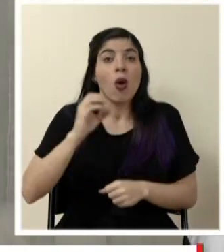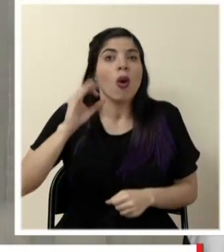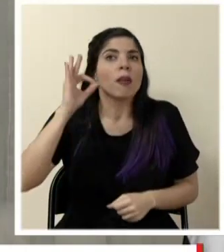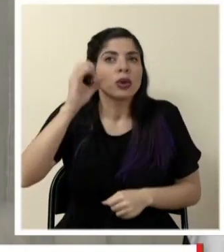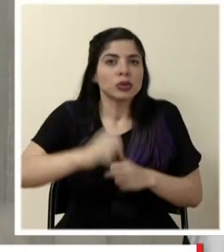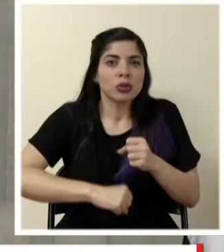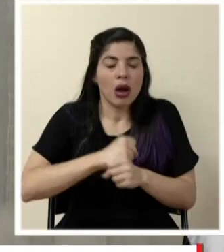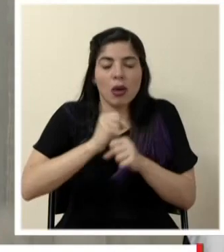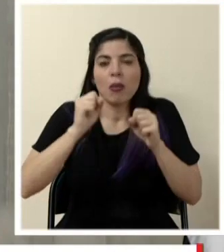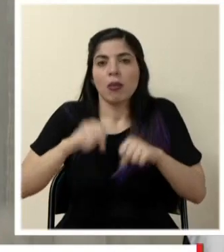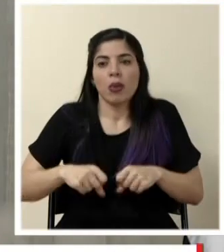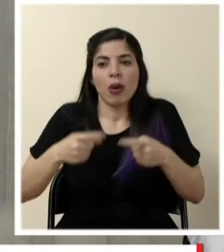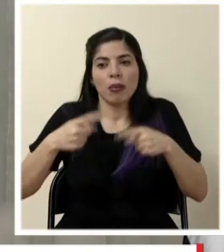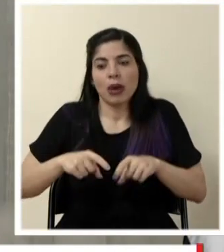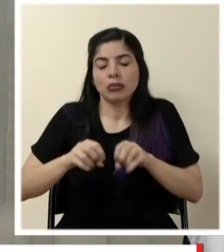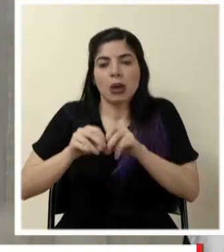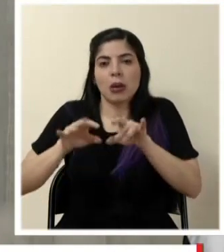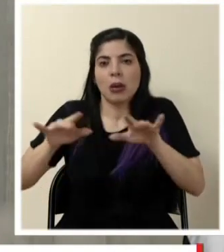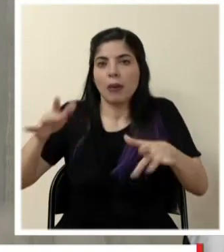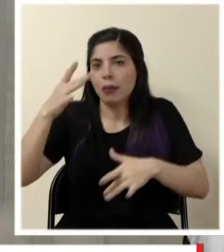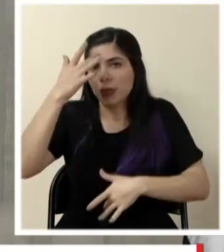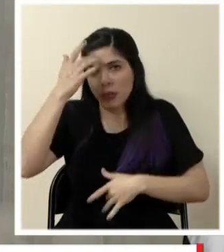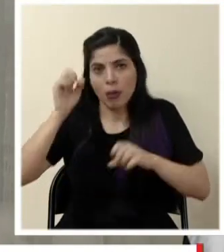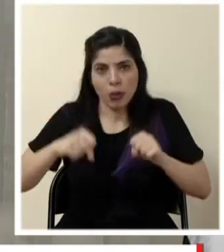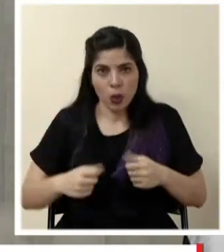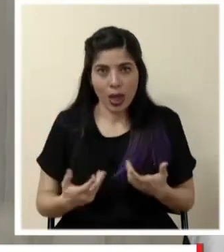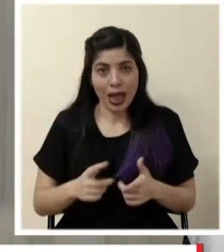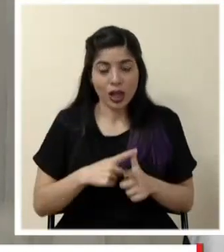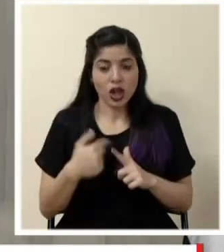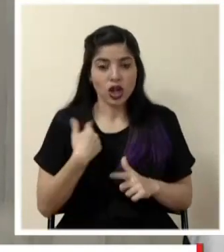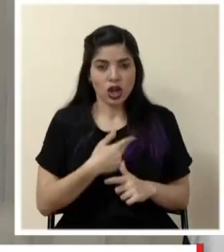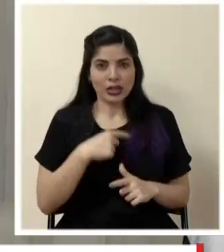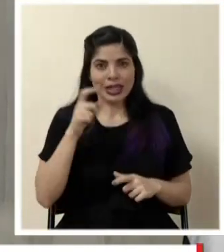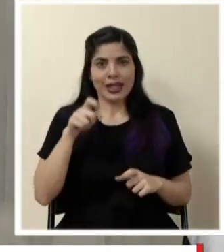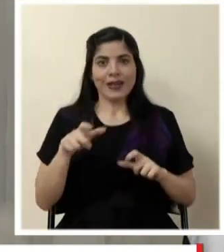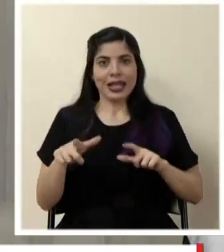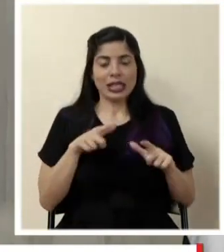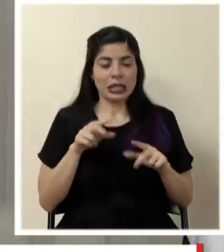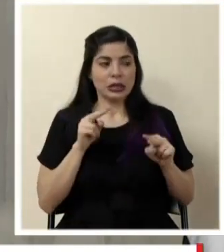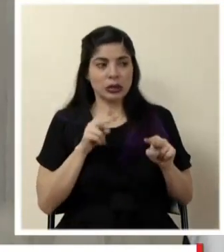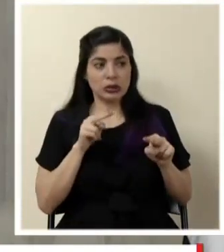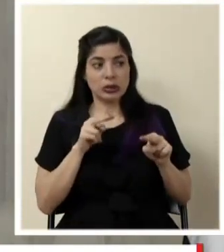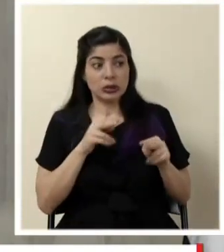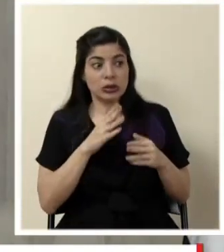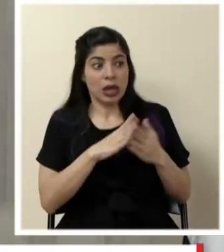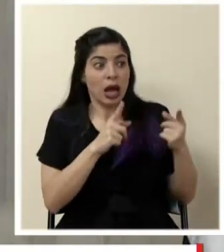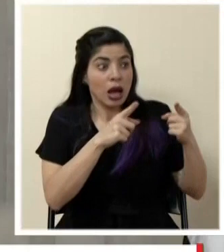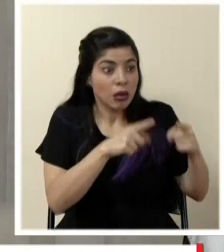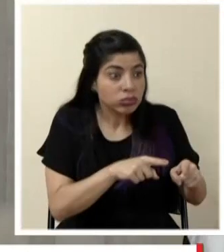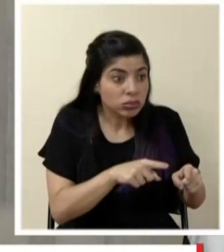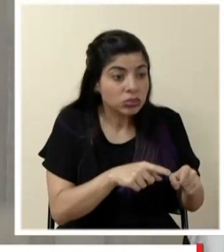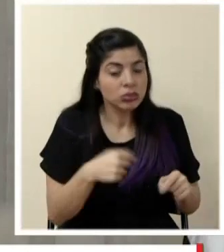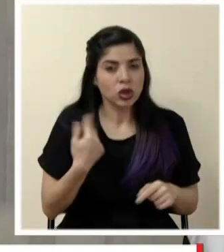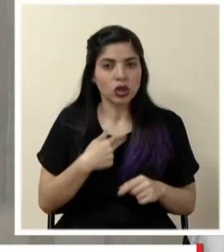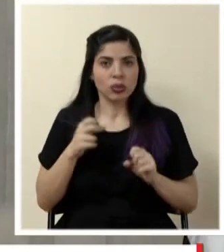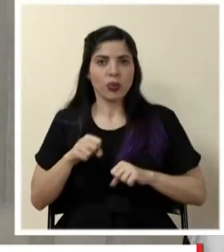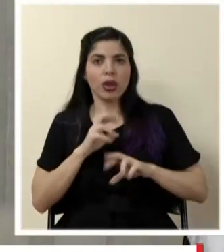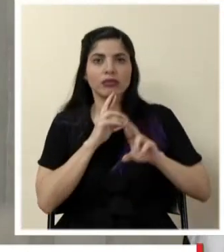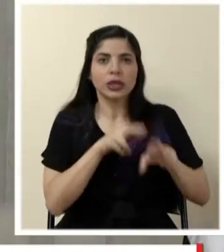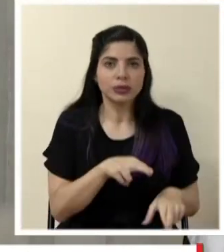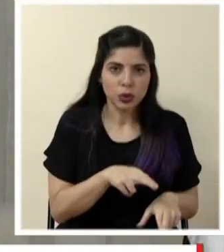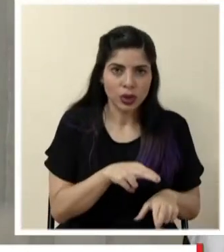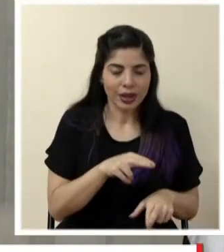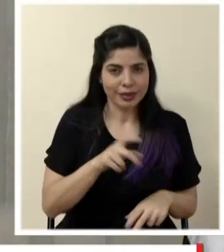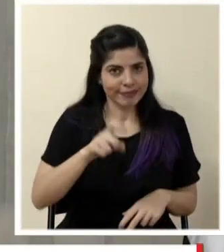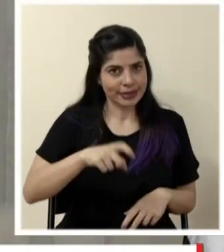año entrante. Tenemos que estar reaccionando a la realidad que encontramos en el país. Entonces,